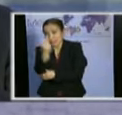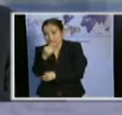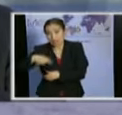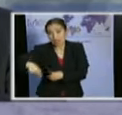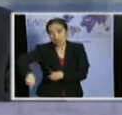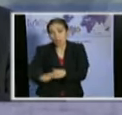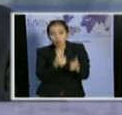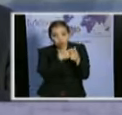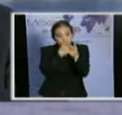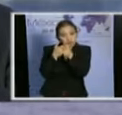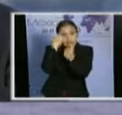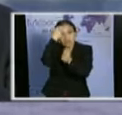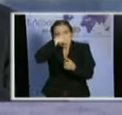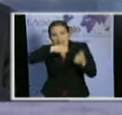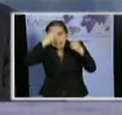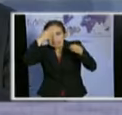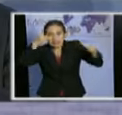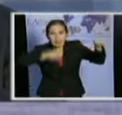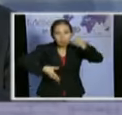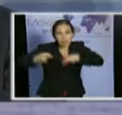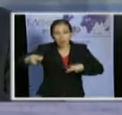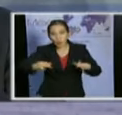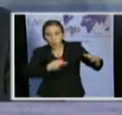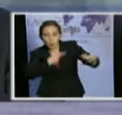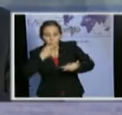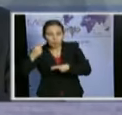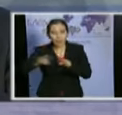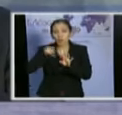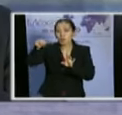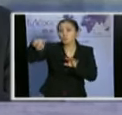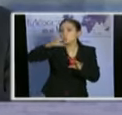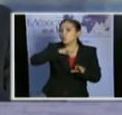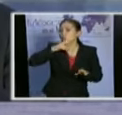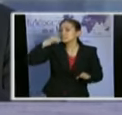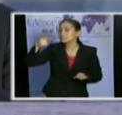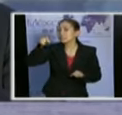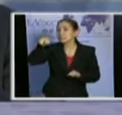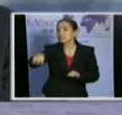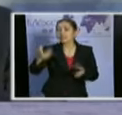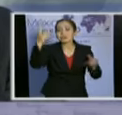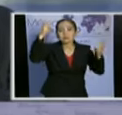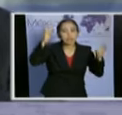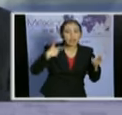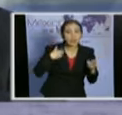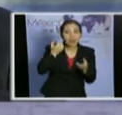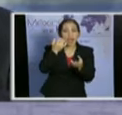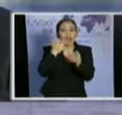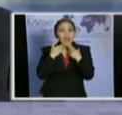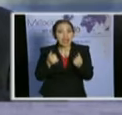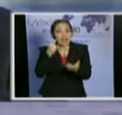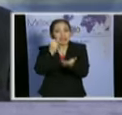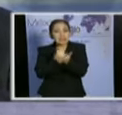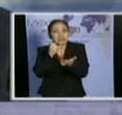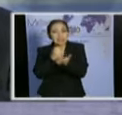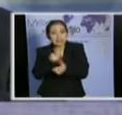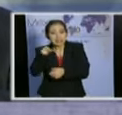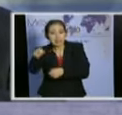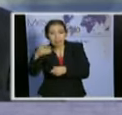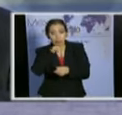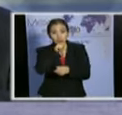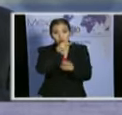de compartir experiencias, compartir preguntas y ver cómo le está haciendo Chile en temas de exención fiscal, que es un tema que